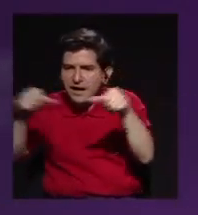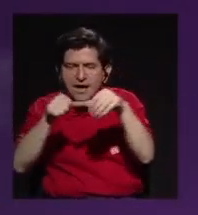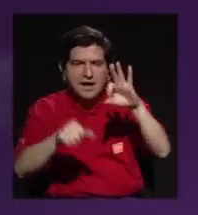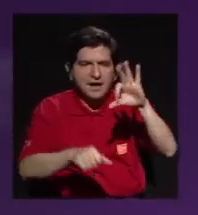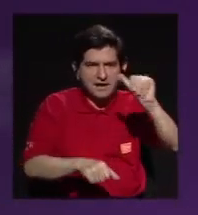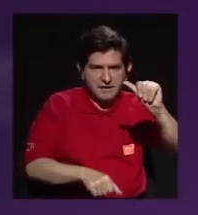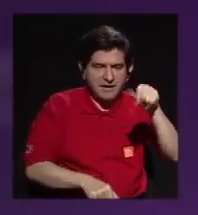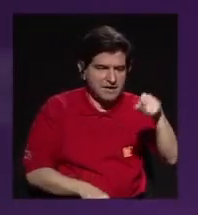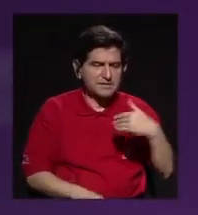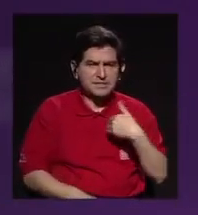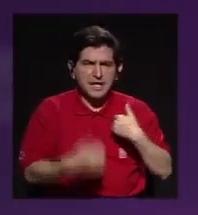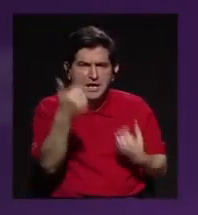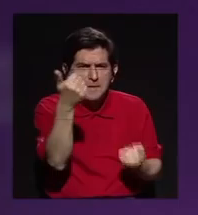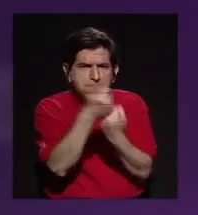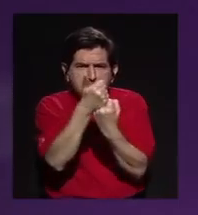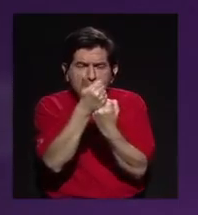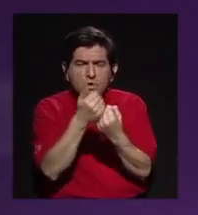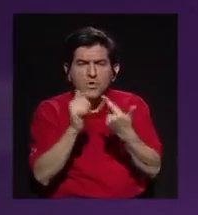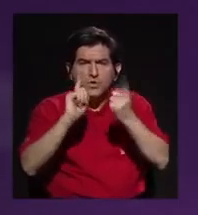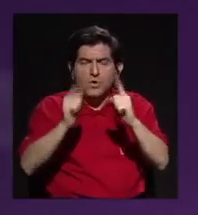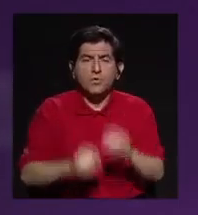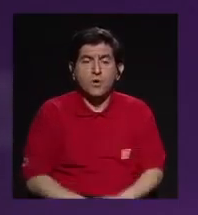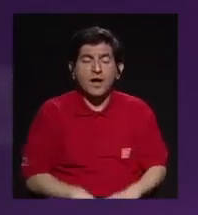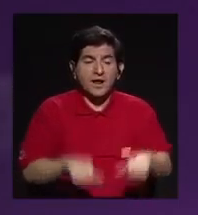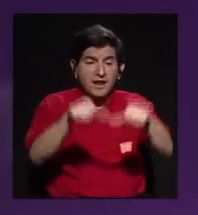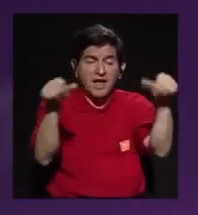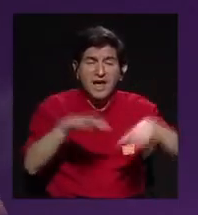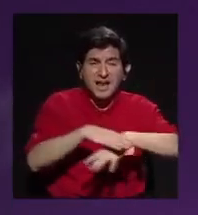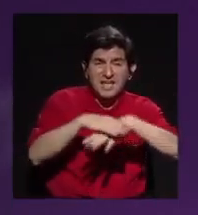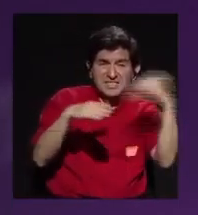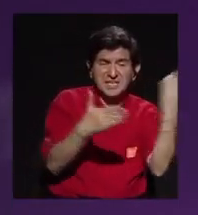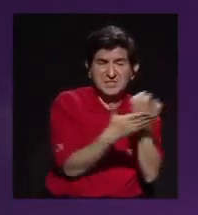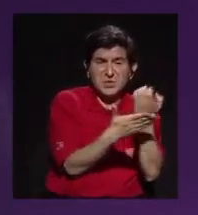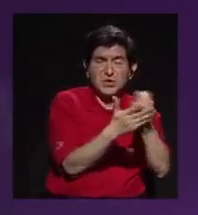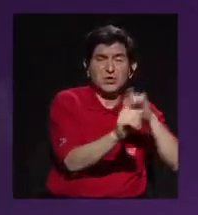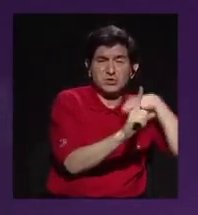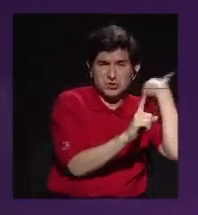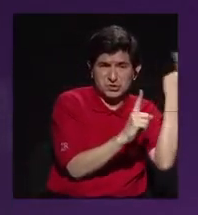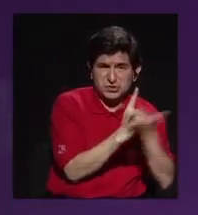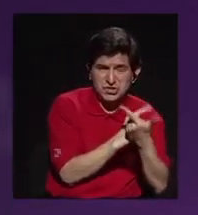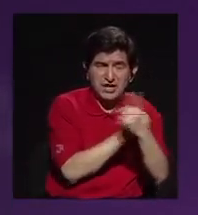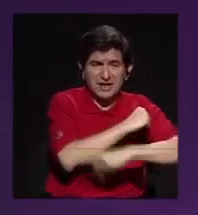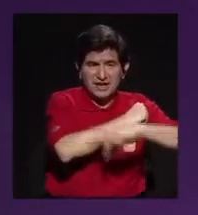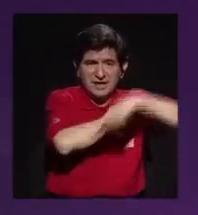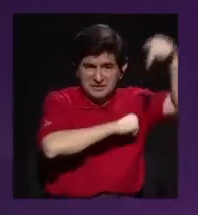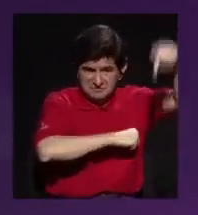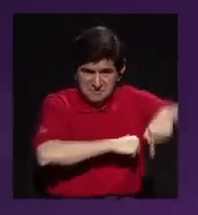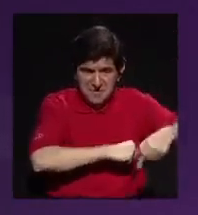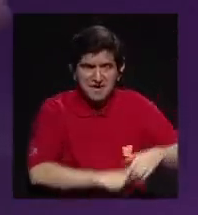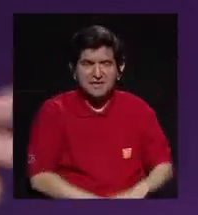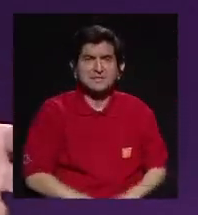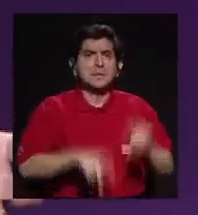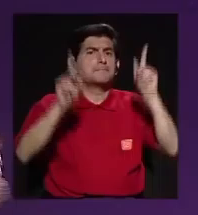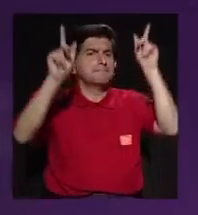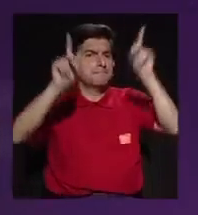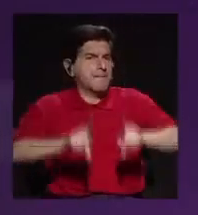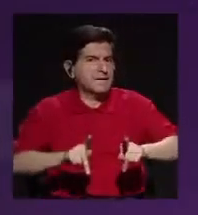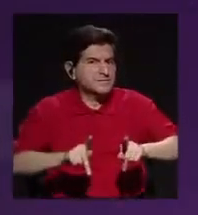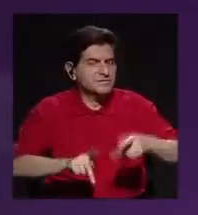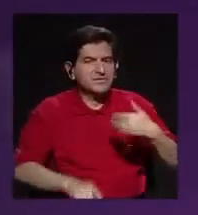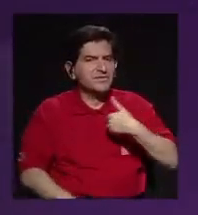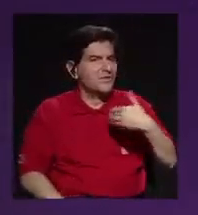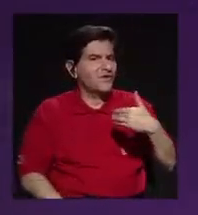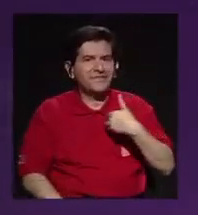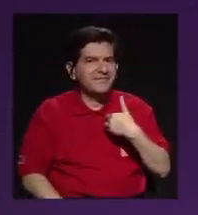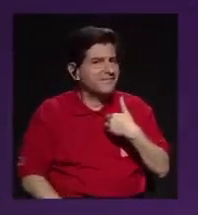obtiene mayor apoyo, que son las zonas más excluidas económica y socialmente de este país, cuando la gente no